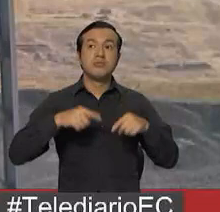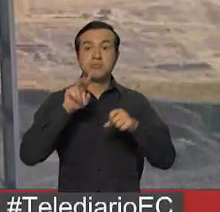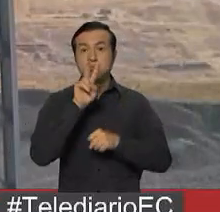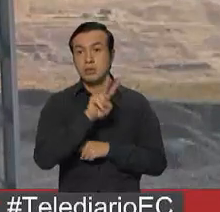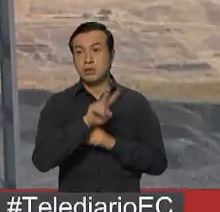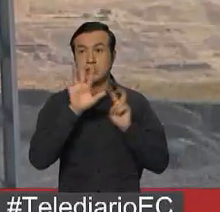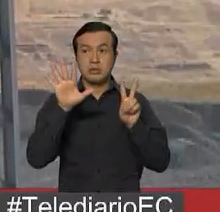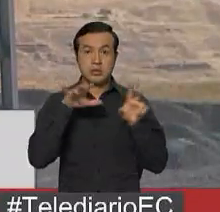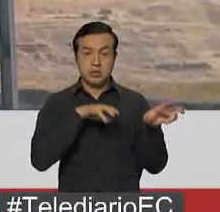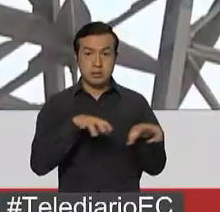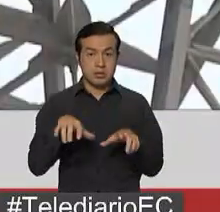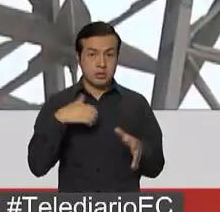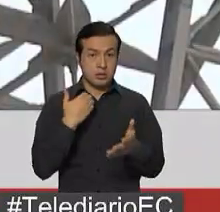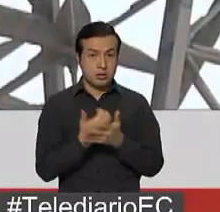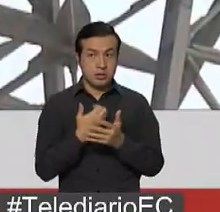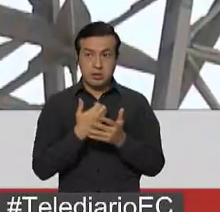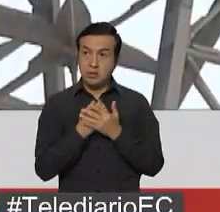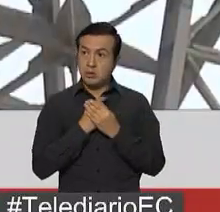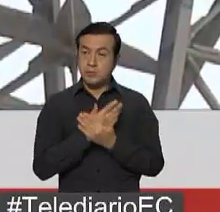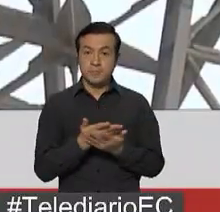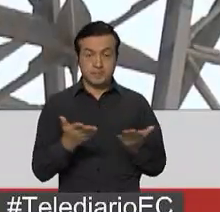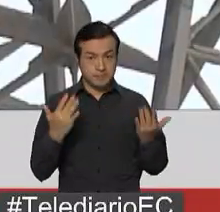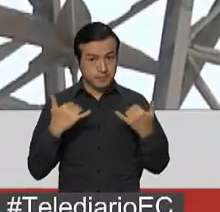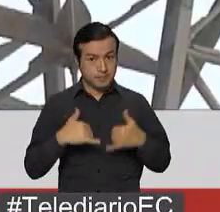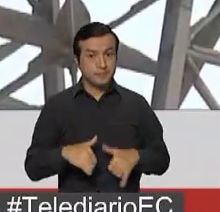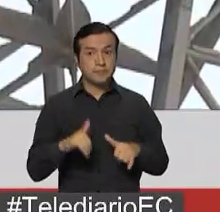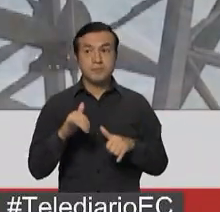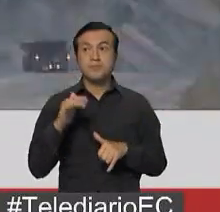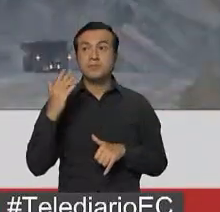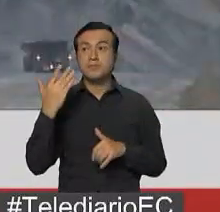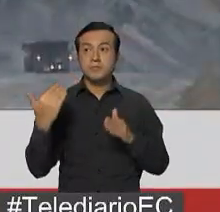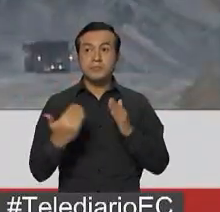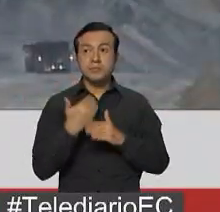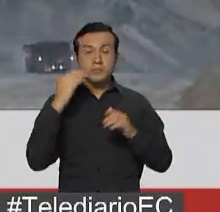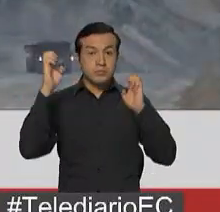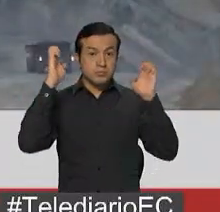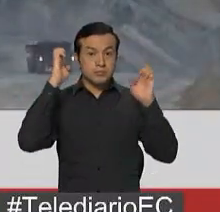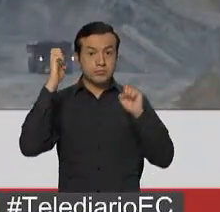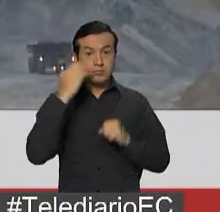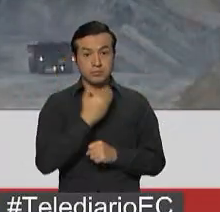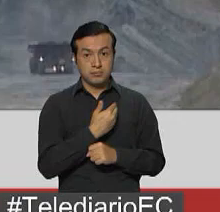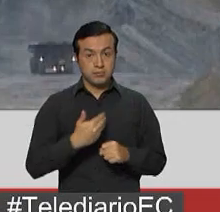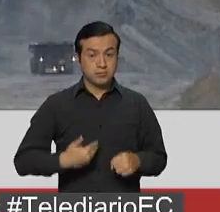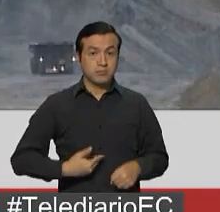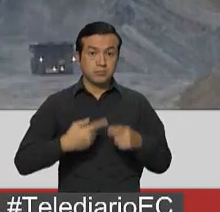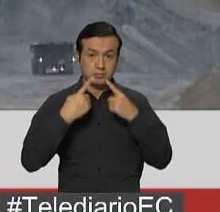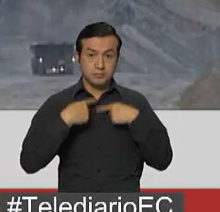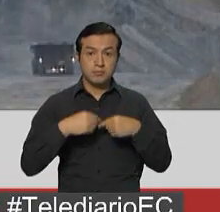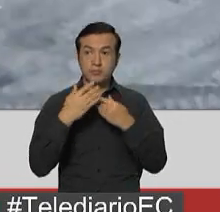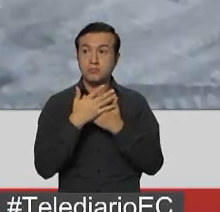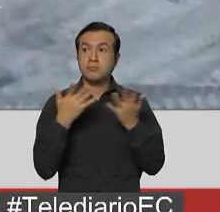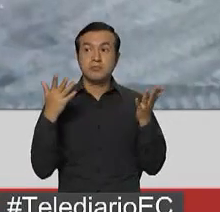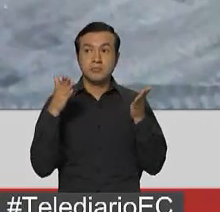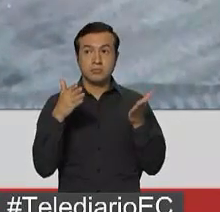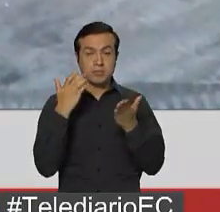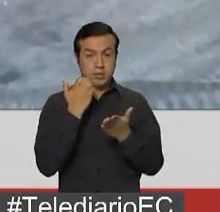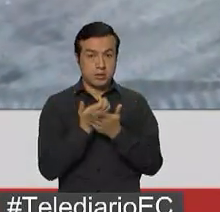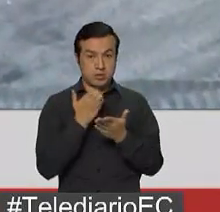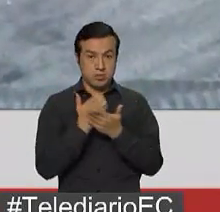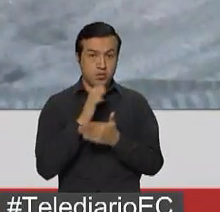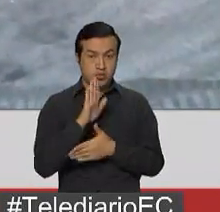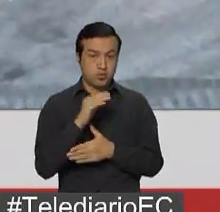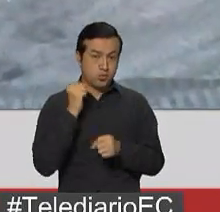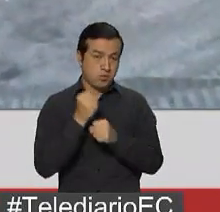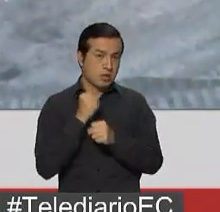27 actividades económicas especial kobe 19 esta nueva estrategia del presidente martín vizcarra apunta a la recuperación económica de la nación